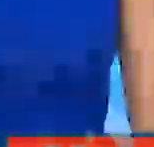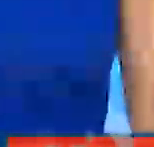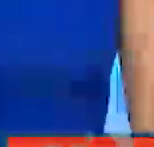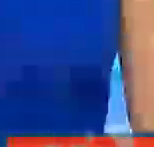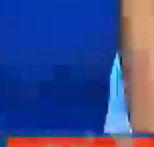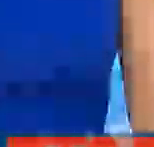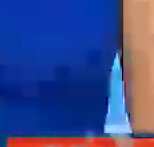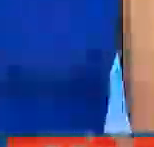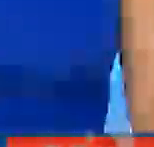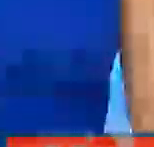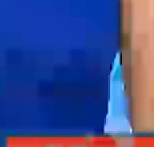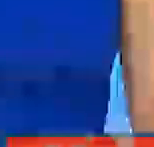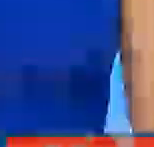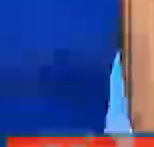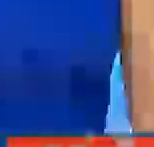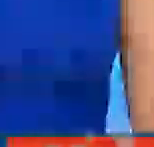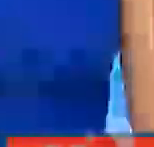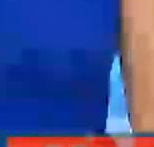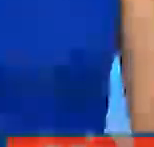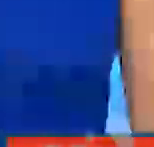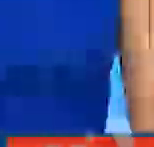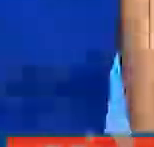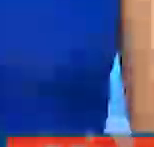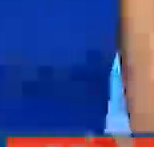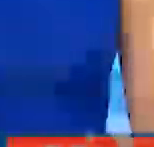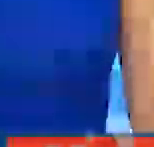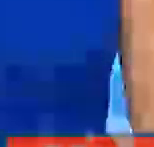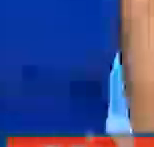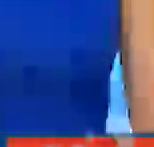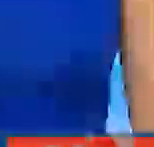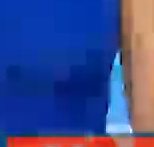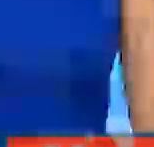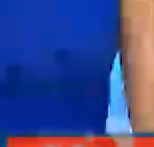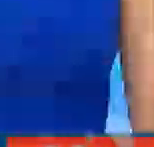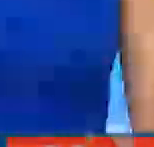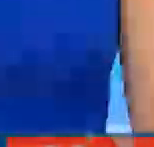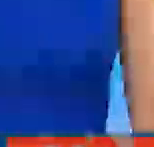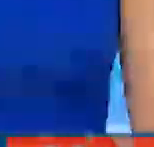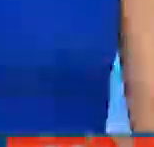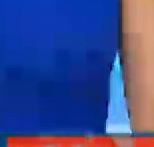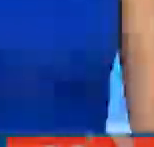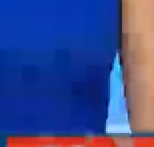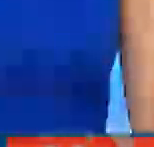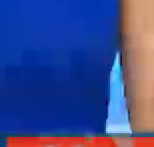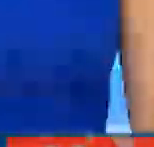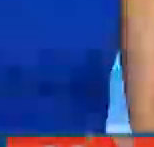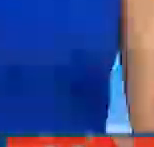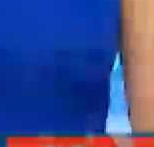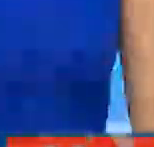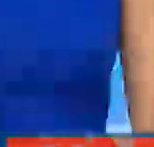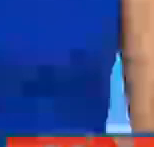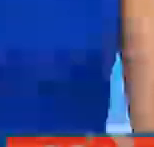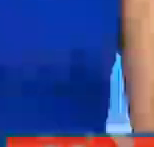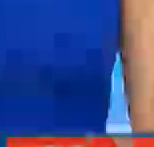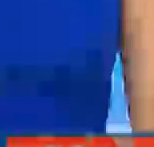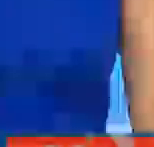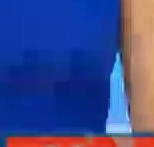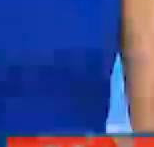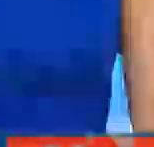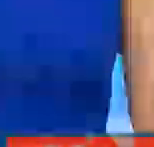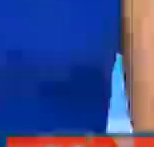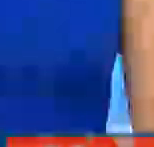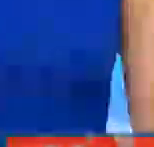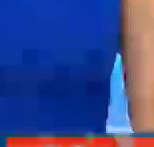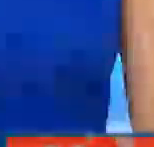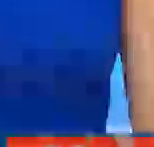que involucra al expresidente Rafael Correa, sentenciado a 8 años de prisión por el delito de cohecho agravado. Hola, María Gracia, ¿cómo estás? Buenas